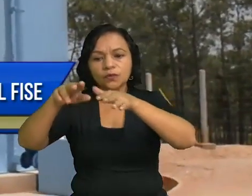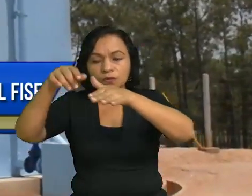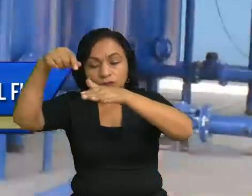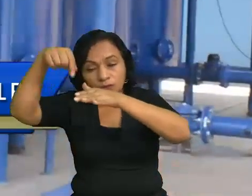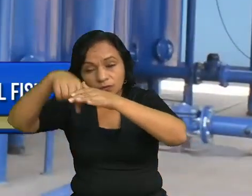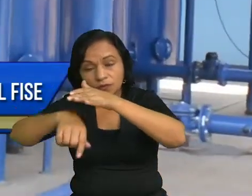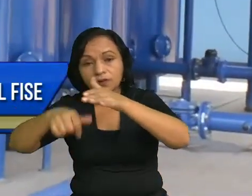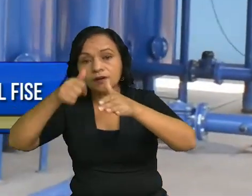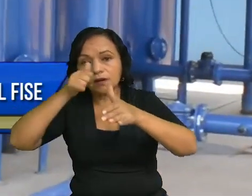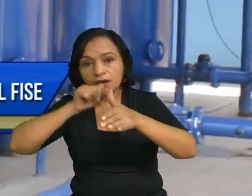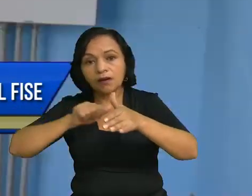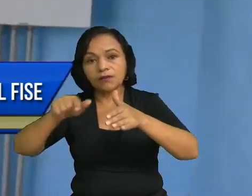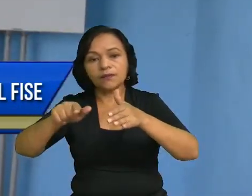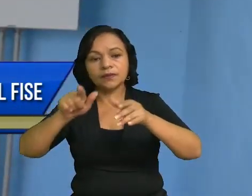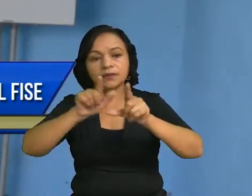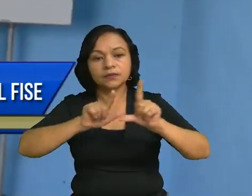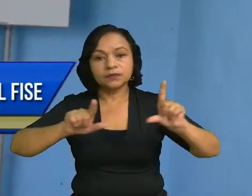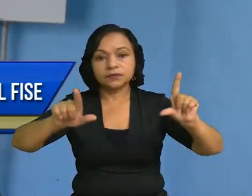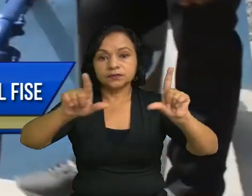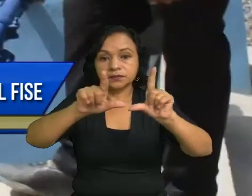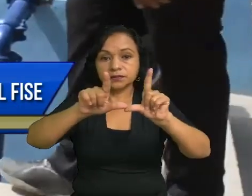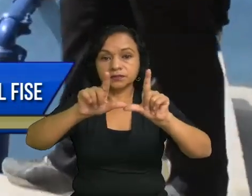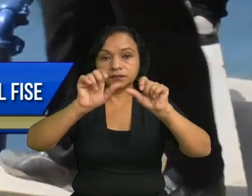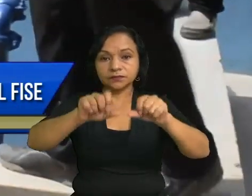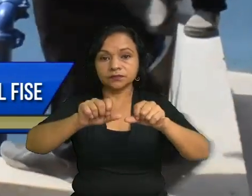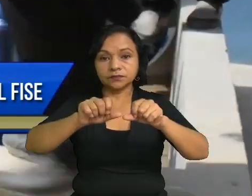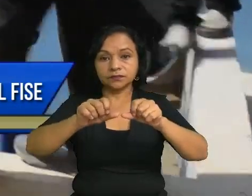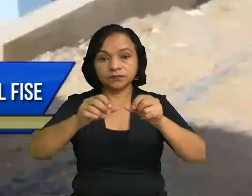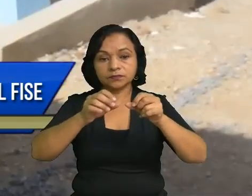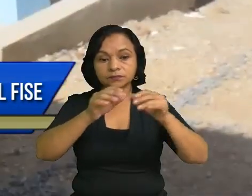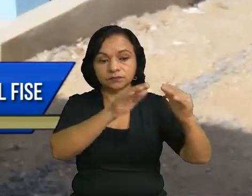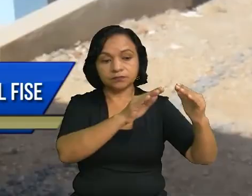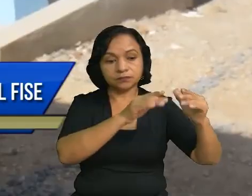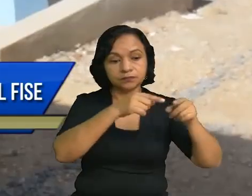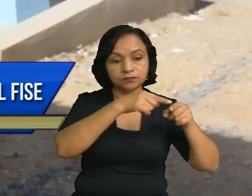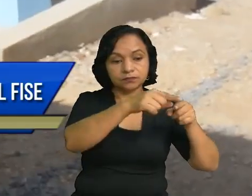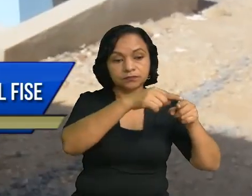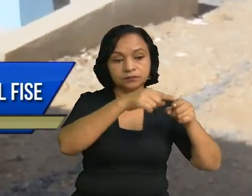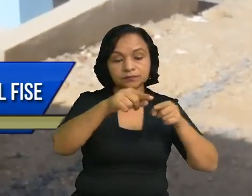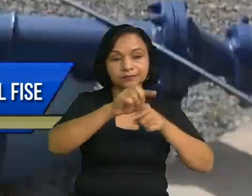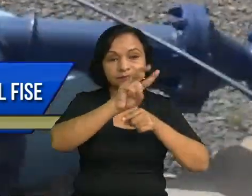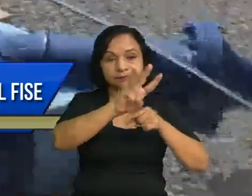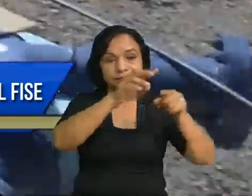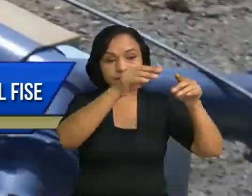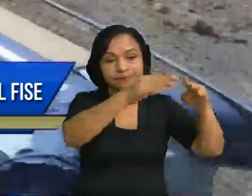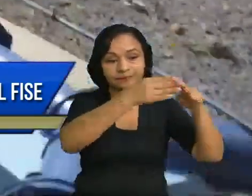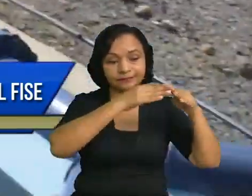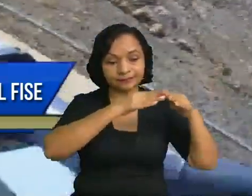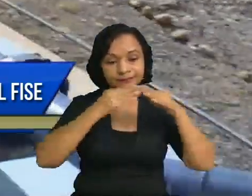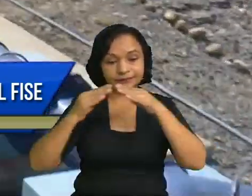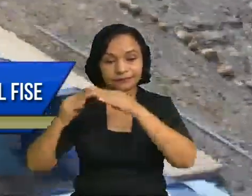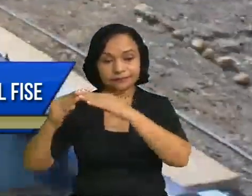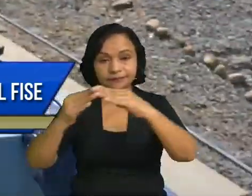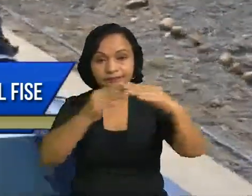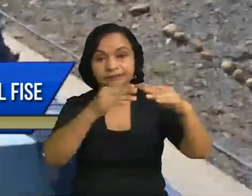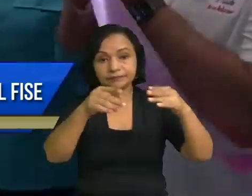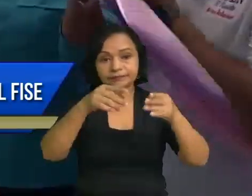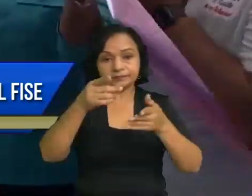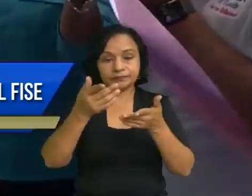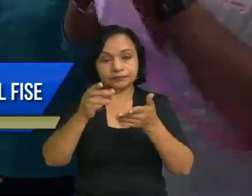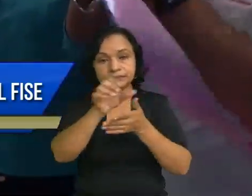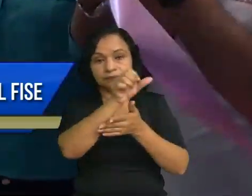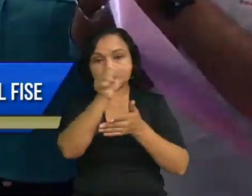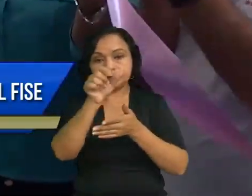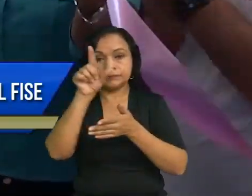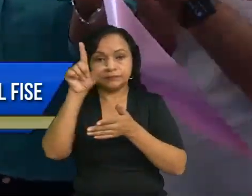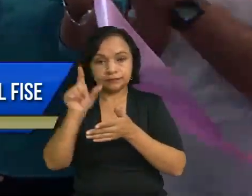en un lugar donde confluyen tres municipios y hay como hay algunas entre seis y diez